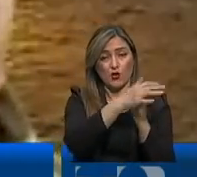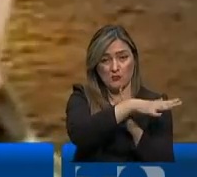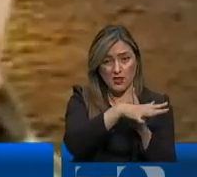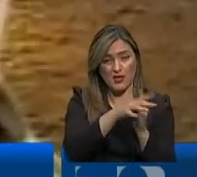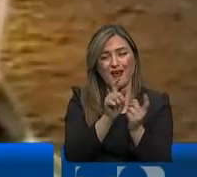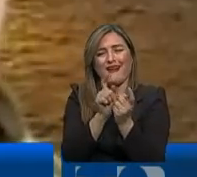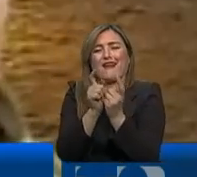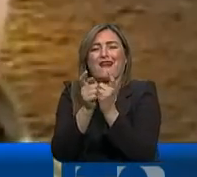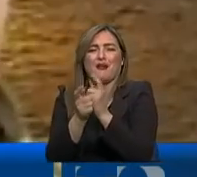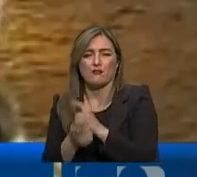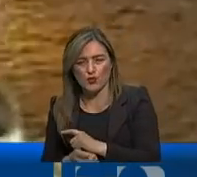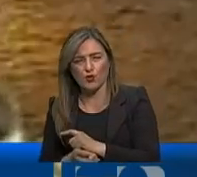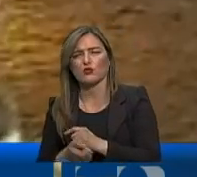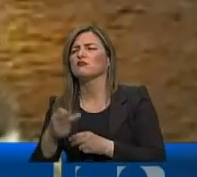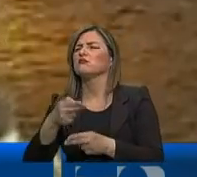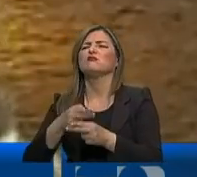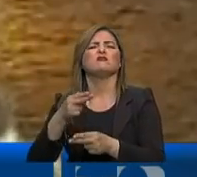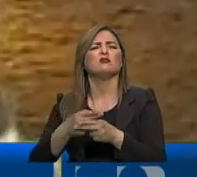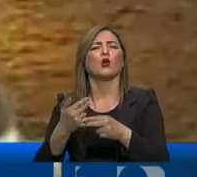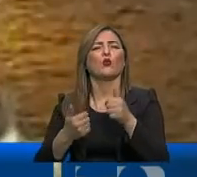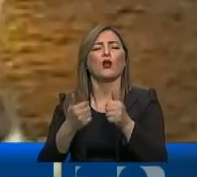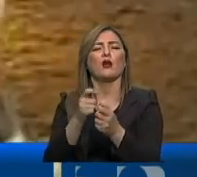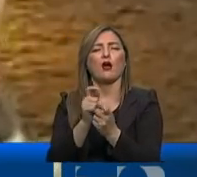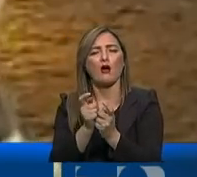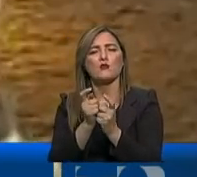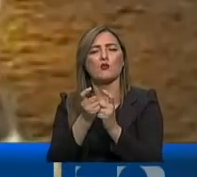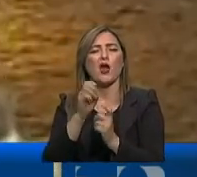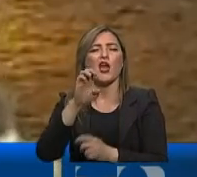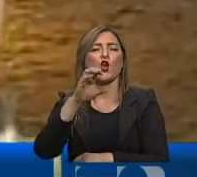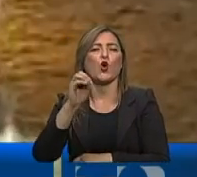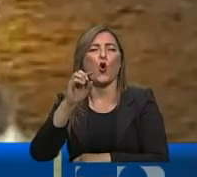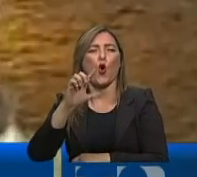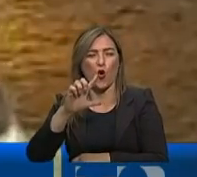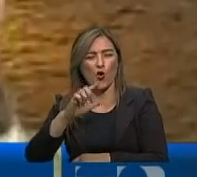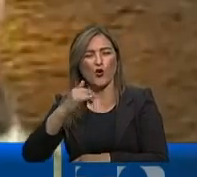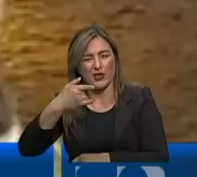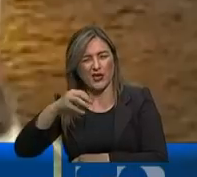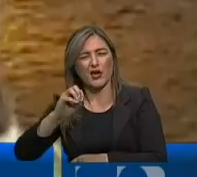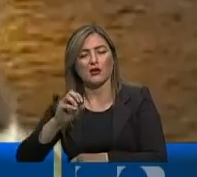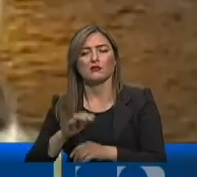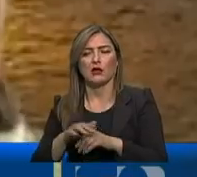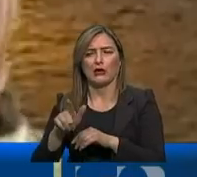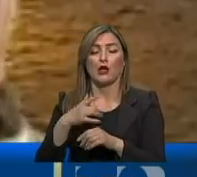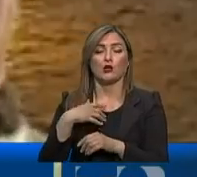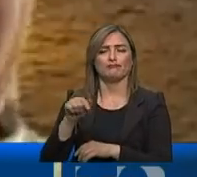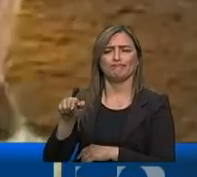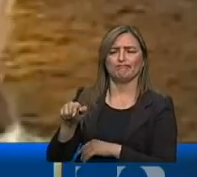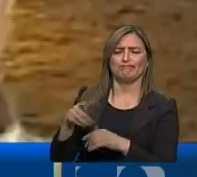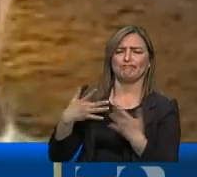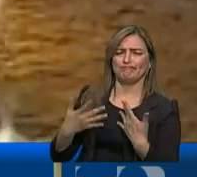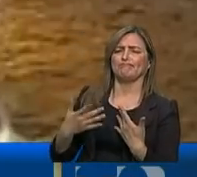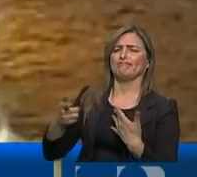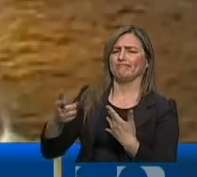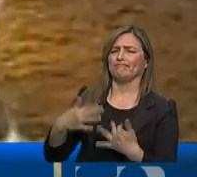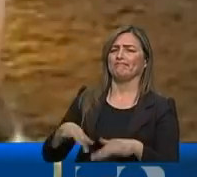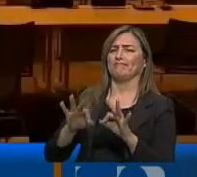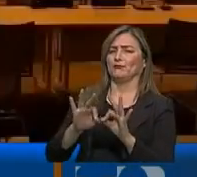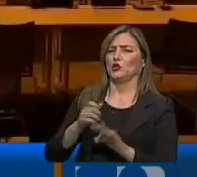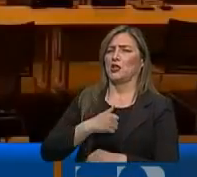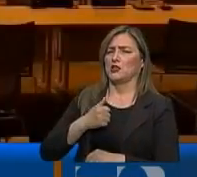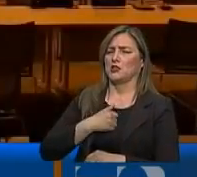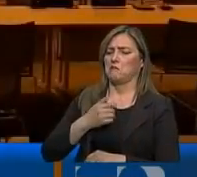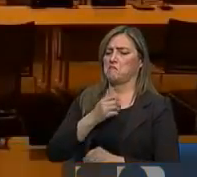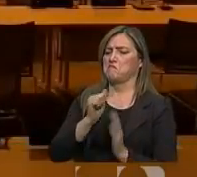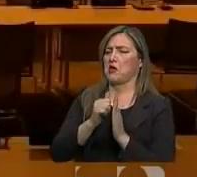del Ministerio del Ambiente al de Transición Ecológica, ya dio una señal que para él esa agenda es